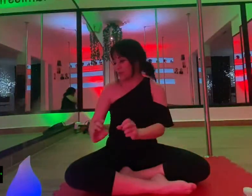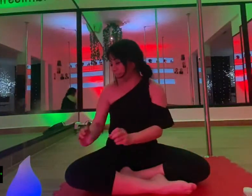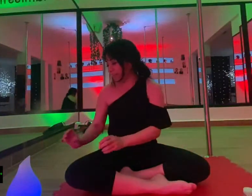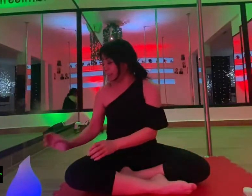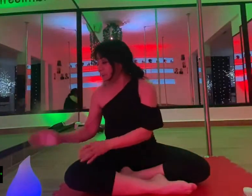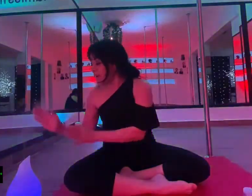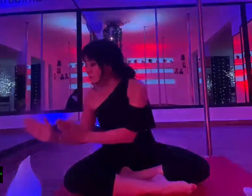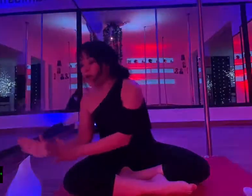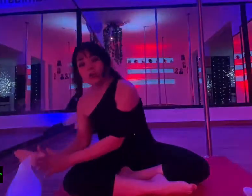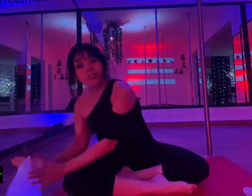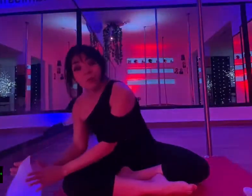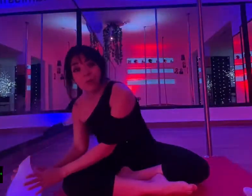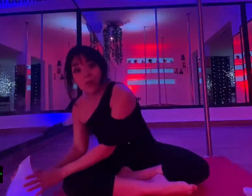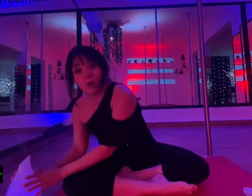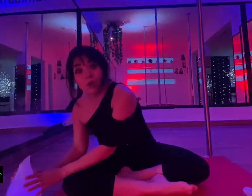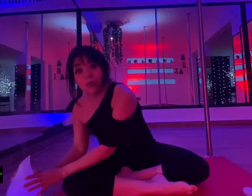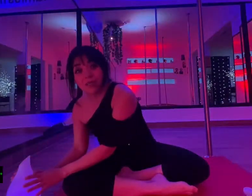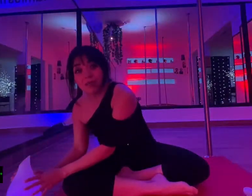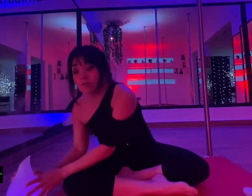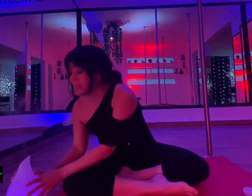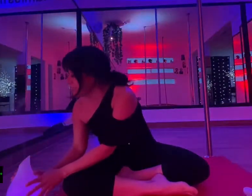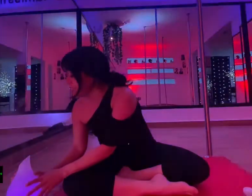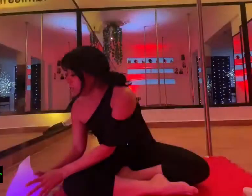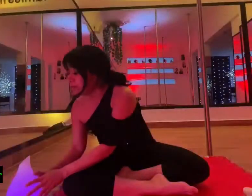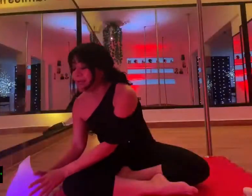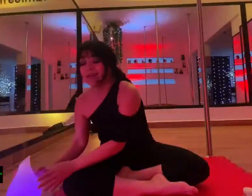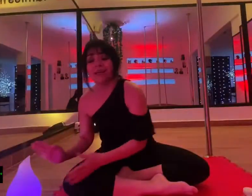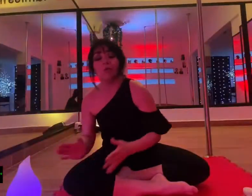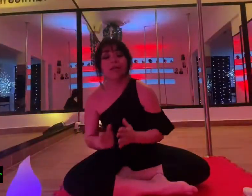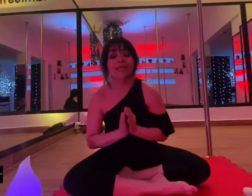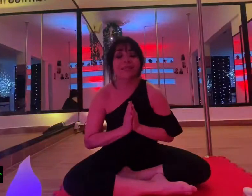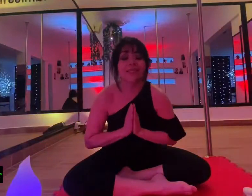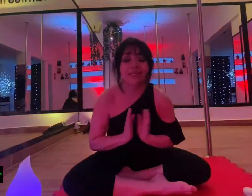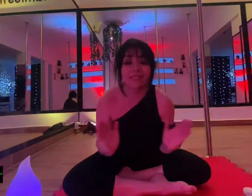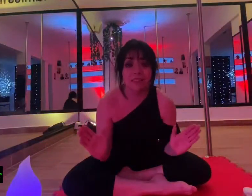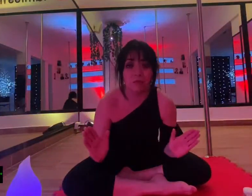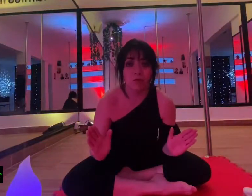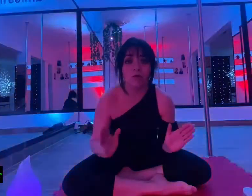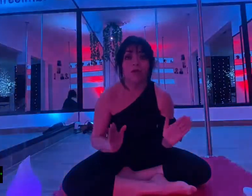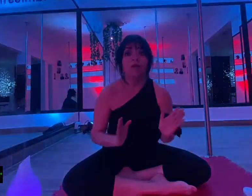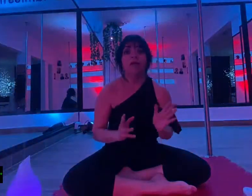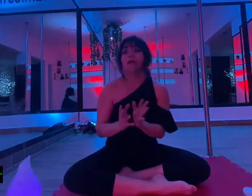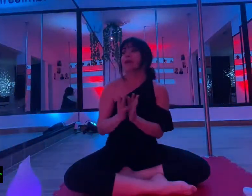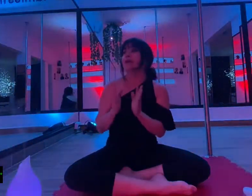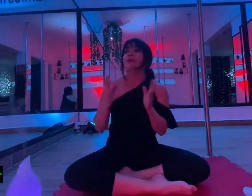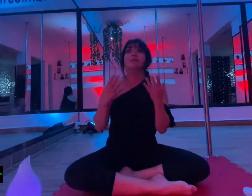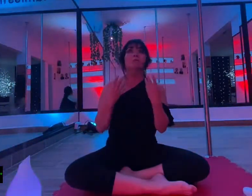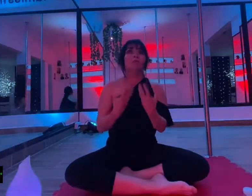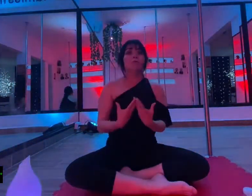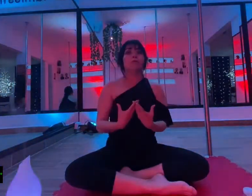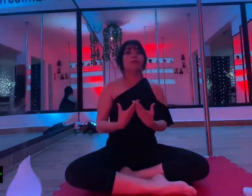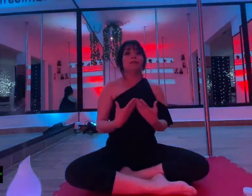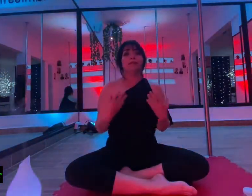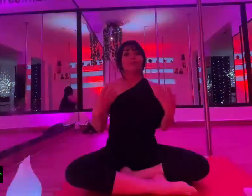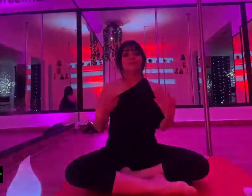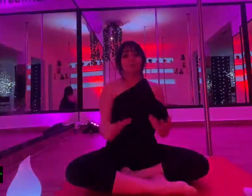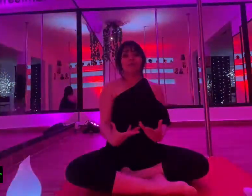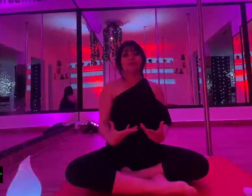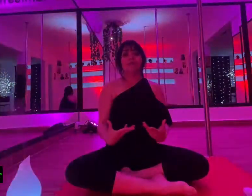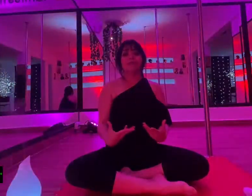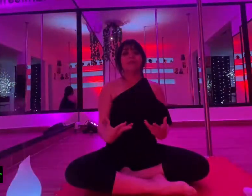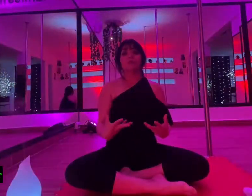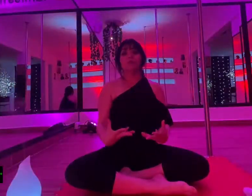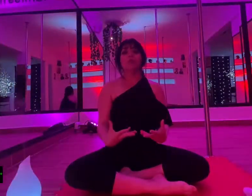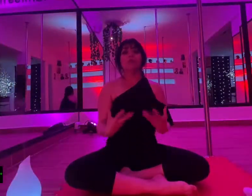que te veas coqueta. Pongo siempre mi olor, sentirme que huele riquísimo. Es muy importante